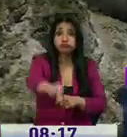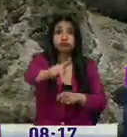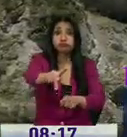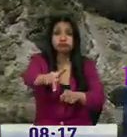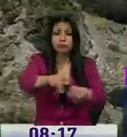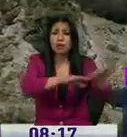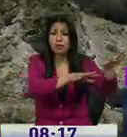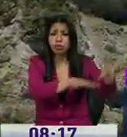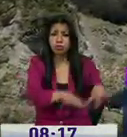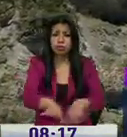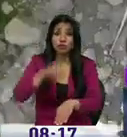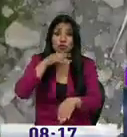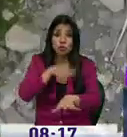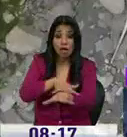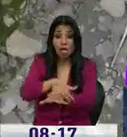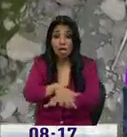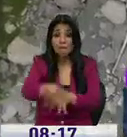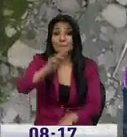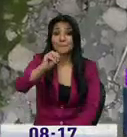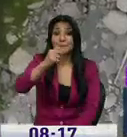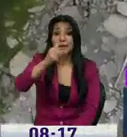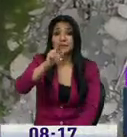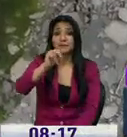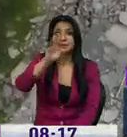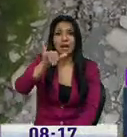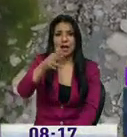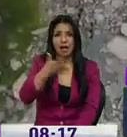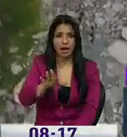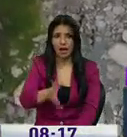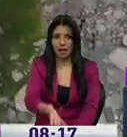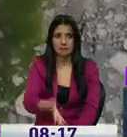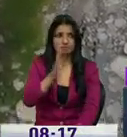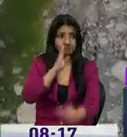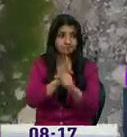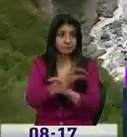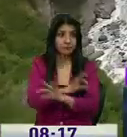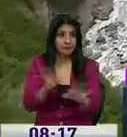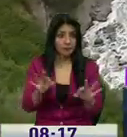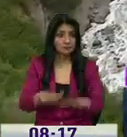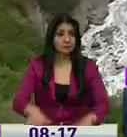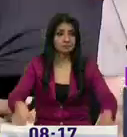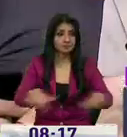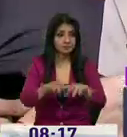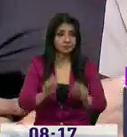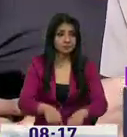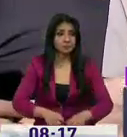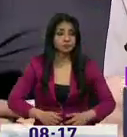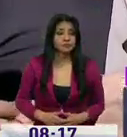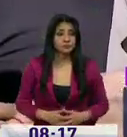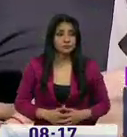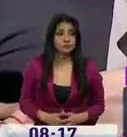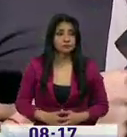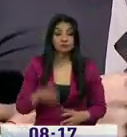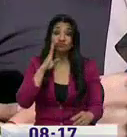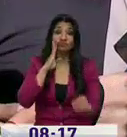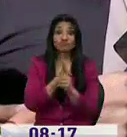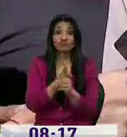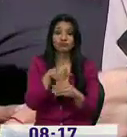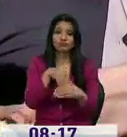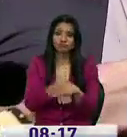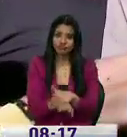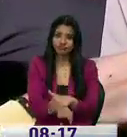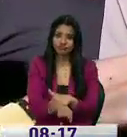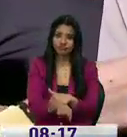que desemboquen en el río Machangara, obra que tiene como objetivo descontaminar las afluentes. Vamos a hacer un túnel donde